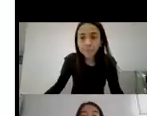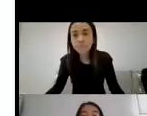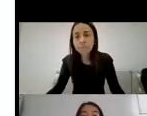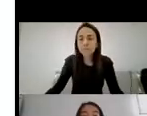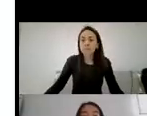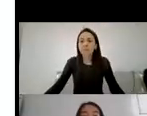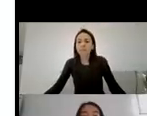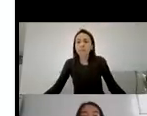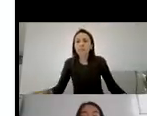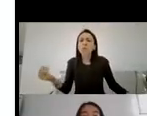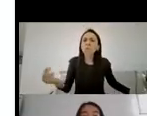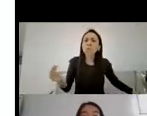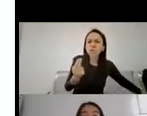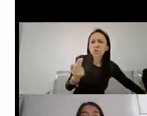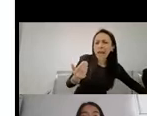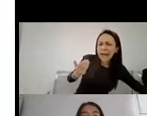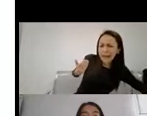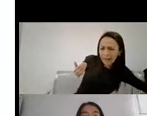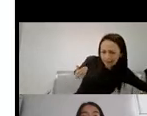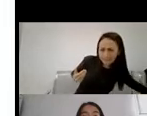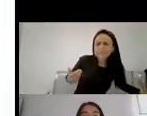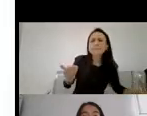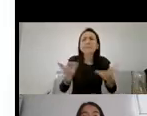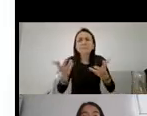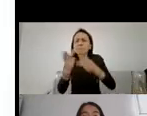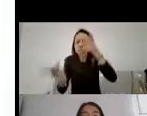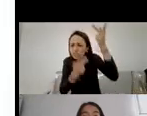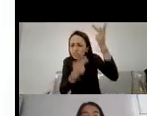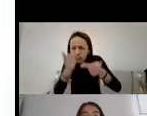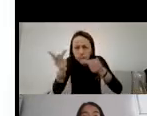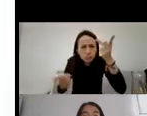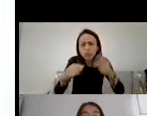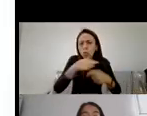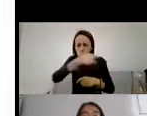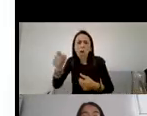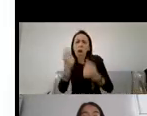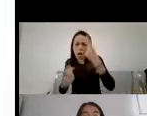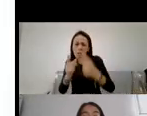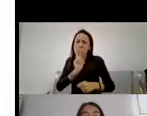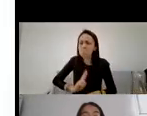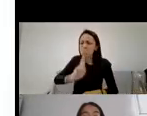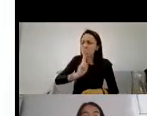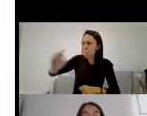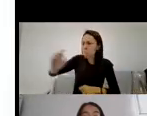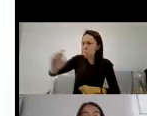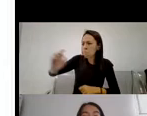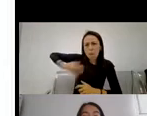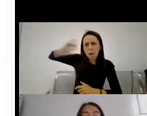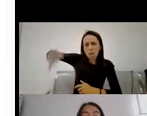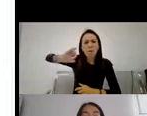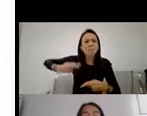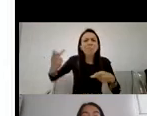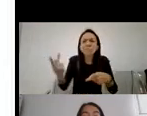son significativos, ustedes los respondieron, pero un poco de cuál va a ser la afectación que haya